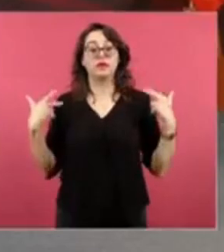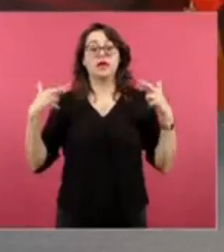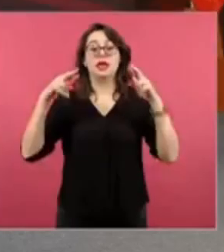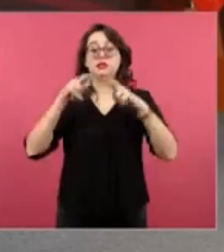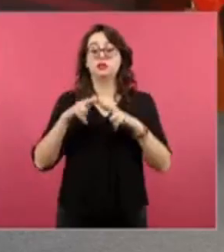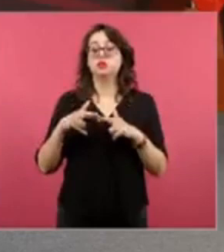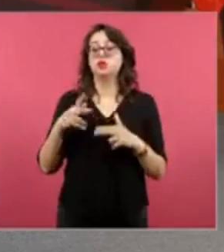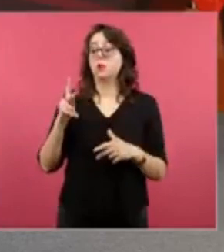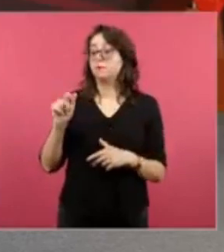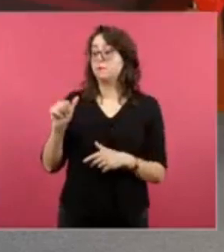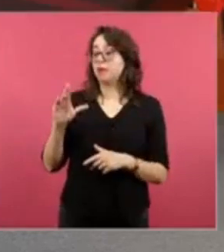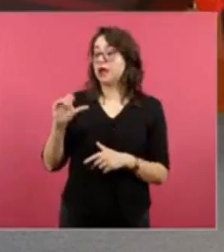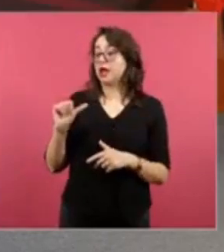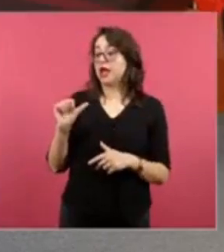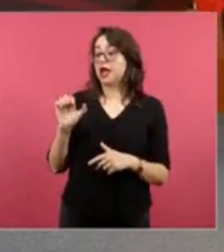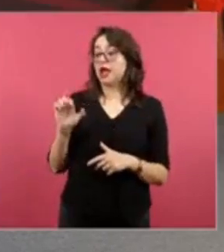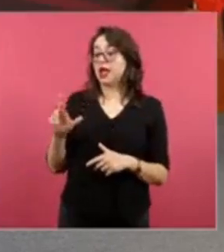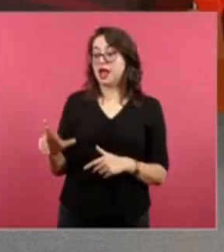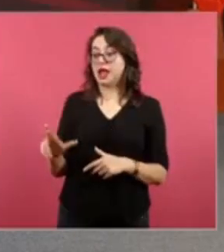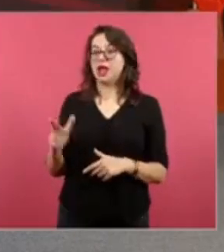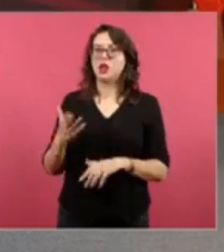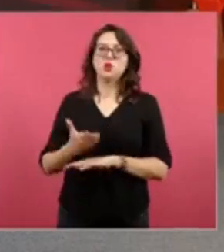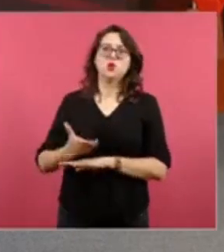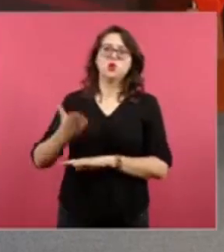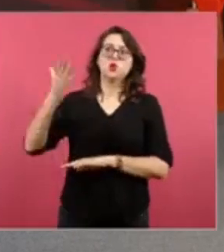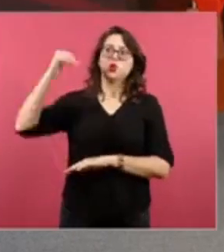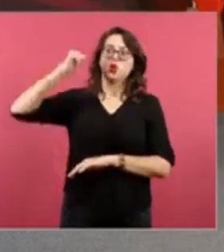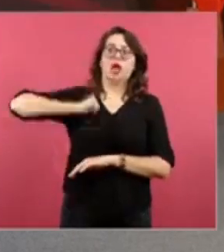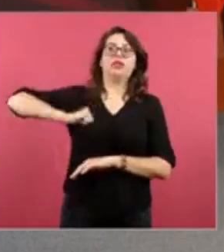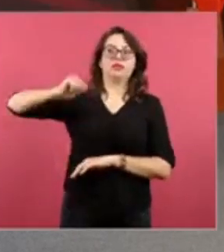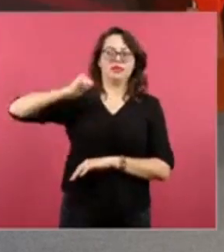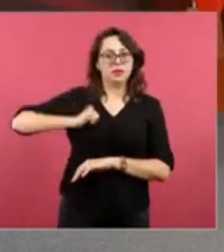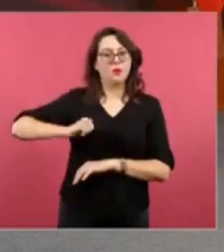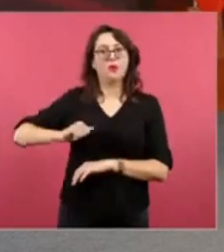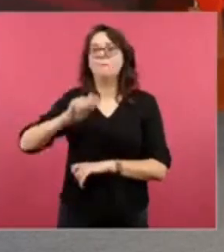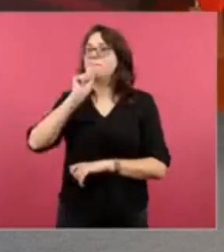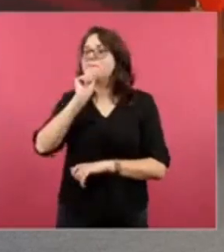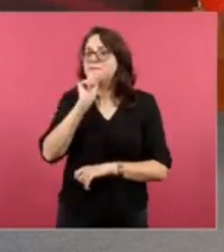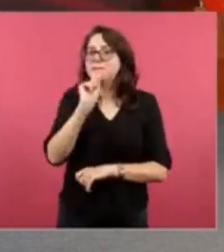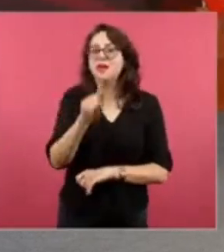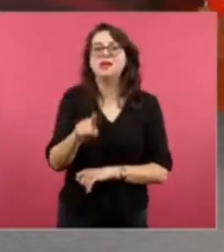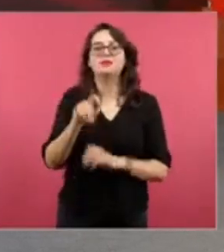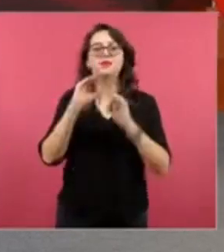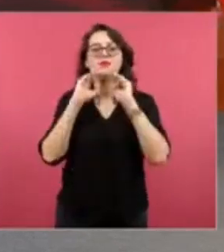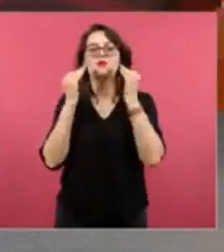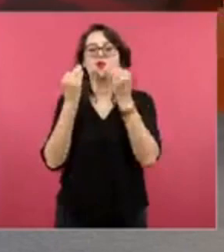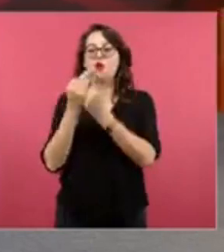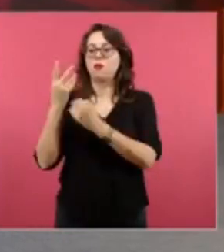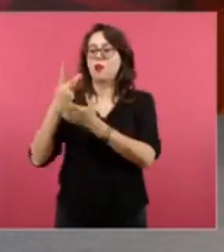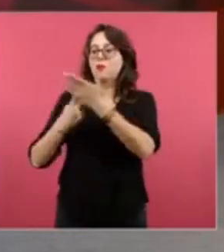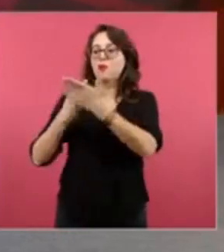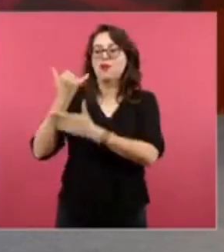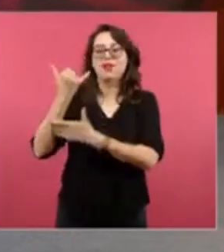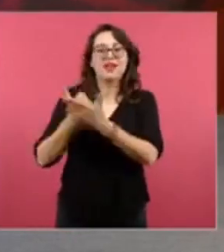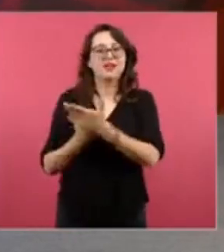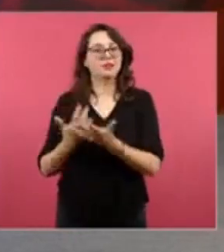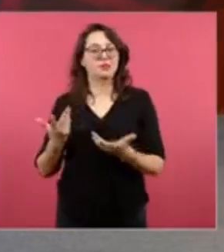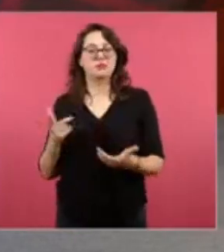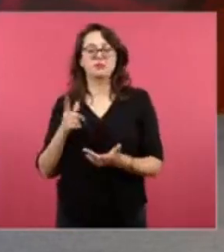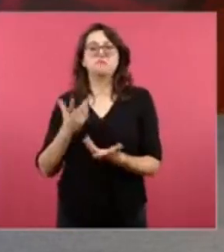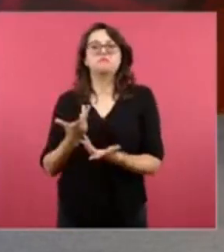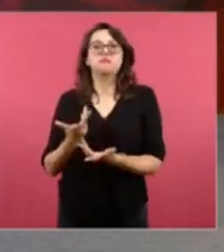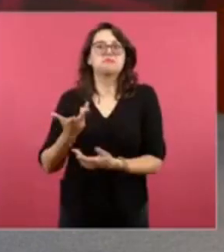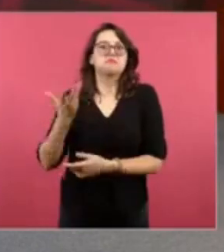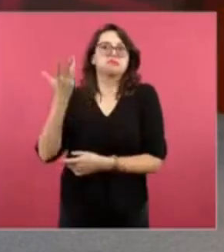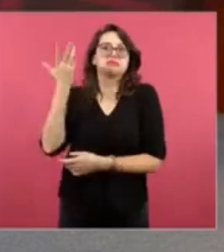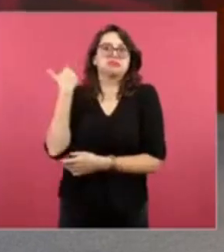culturales, trabajaron por proyectos, y estamos hablando de los 80s, 90s más o menos, y en las escuelas multigrados se trabajó con esa propuesta desde